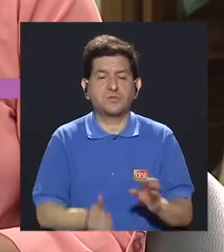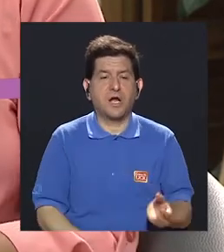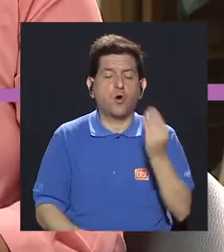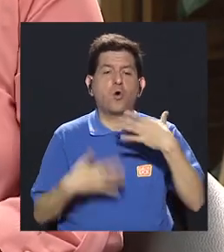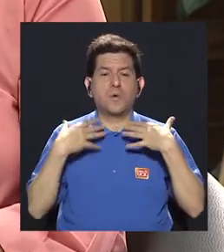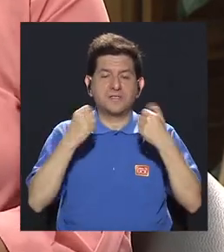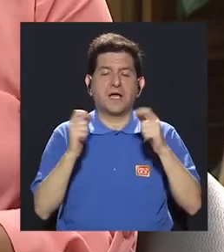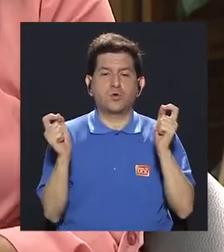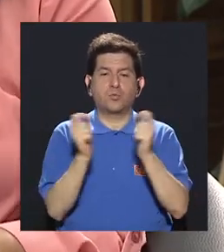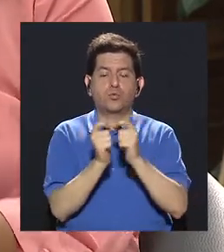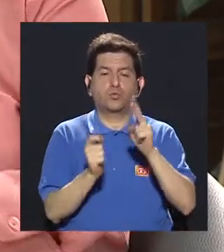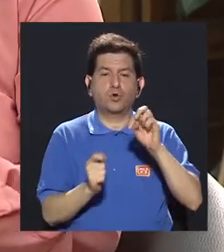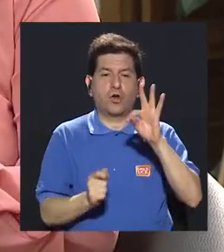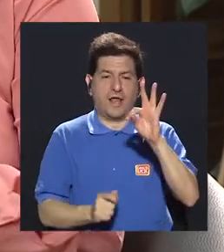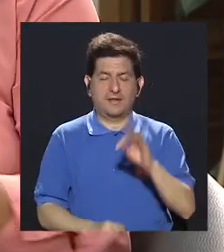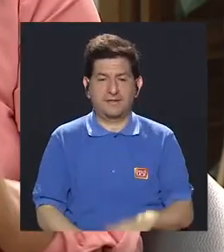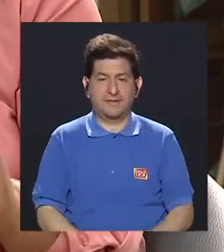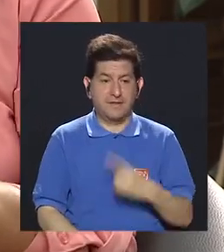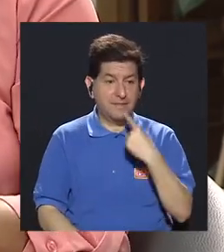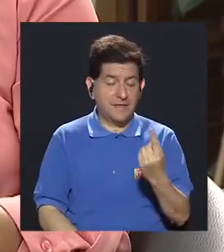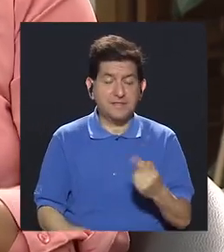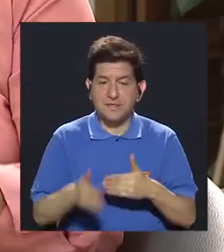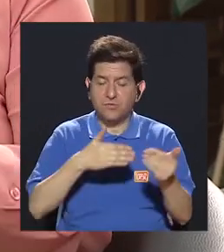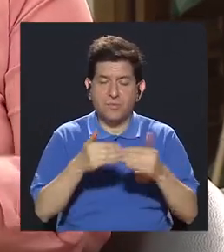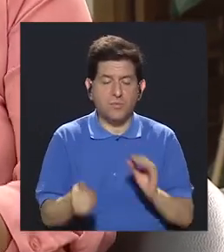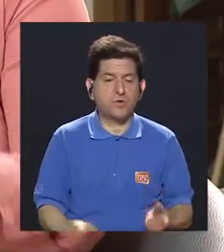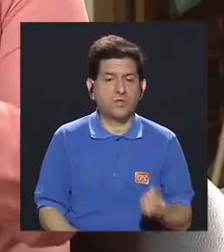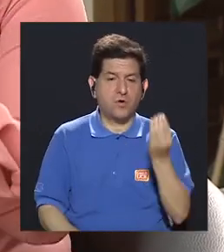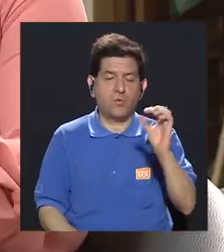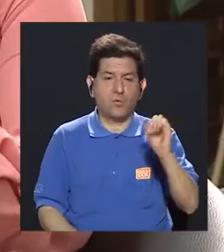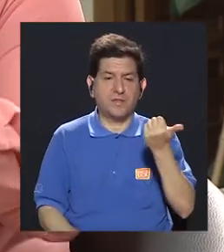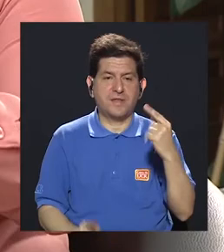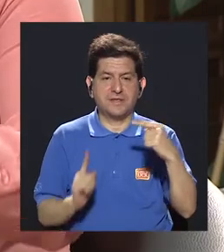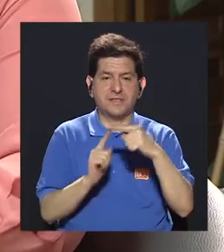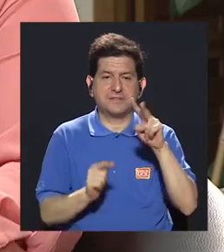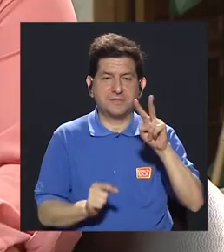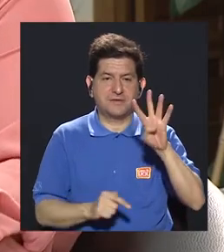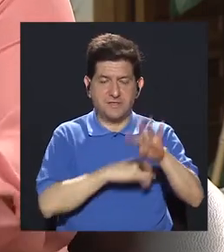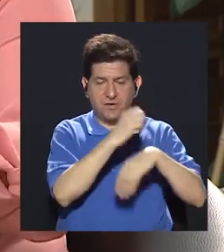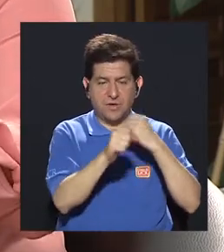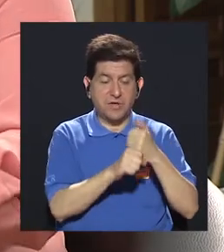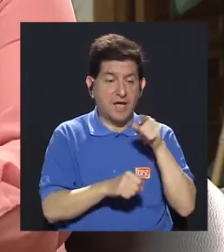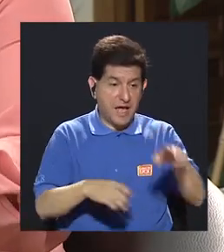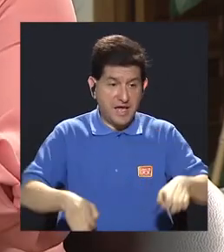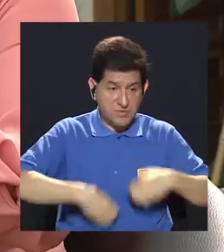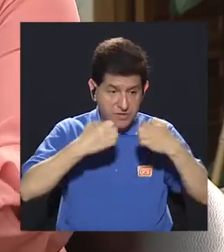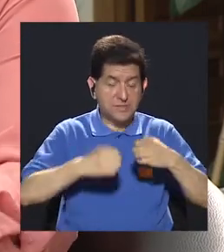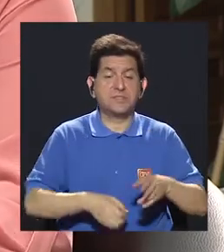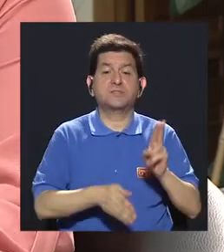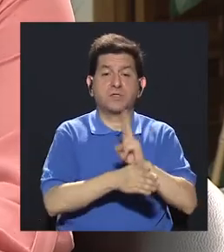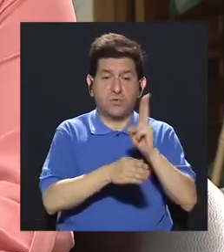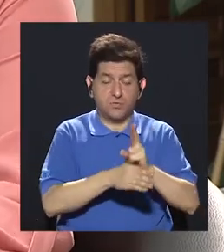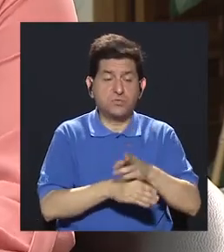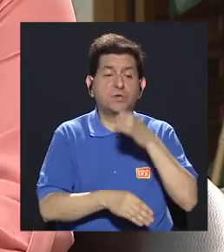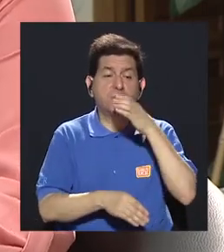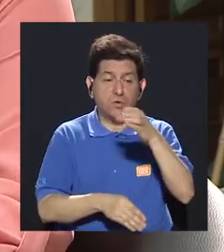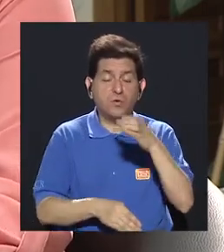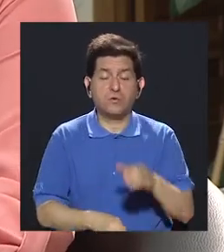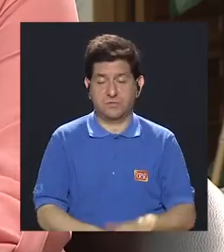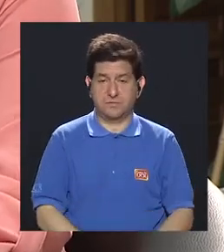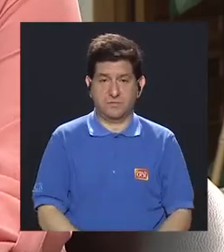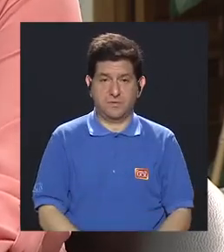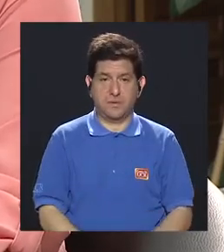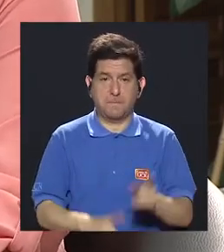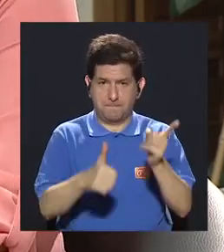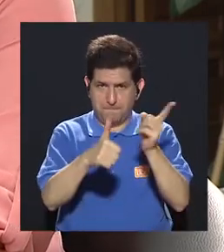jovensalud.net, ¿verdad? Diciéndole a cualquier chico o chica de 10 a 24 años, esto existe, úselo, se lo recomiendo, ¿verdad? Esa es